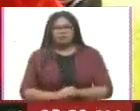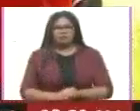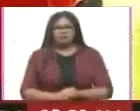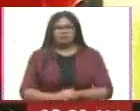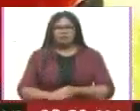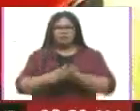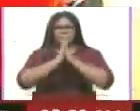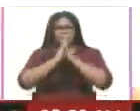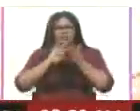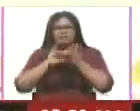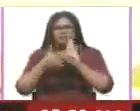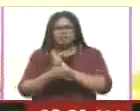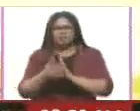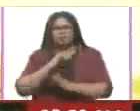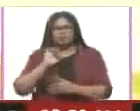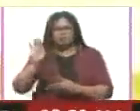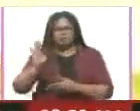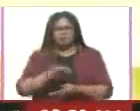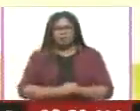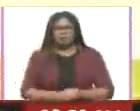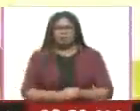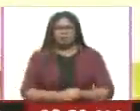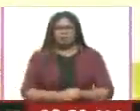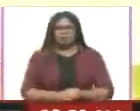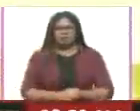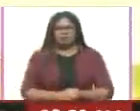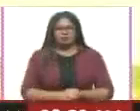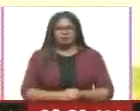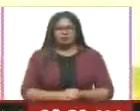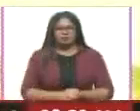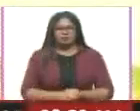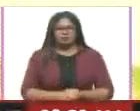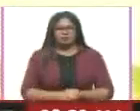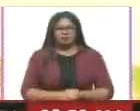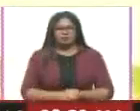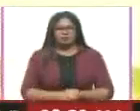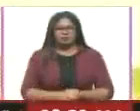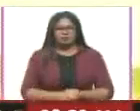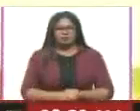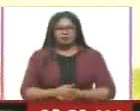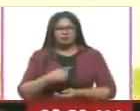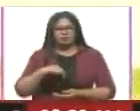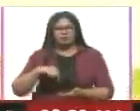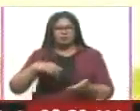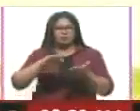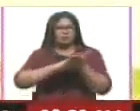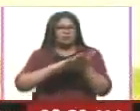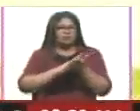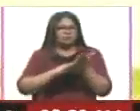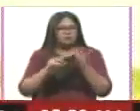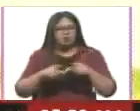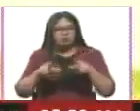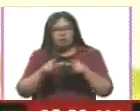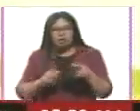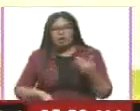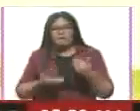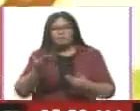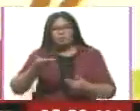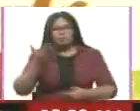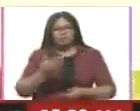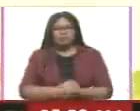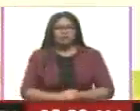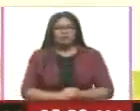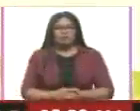¿qué significa eso para el país? Nosotros este año vamos con este proyecto de recuperación de la UCB a ese espacio que es tan importante, un